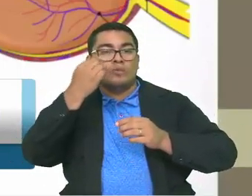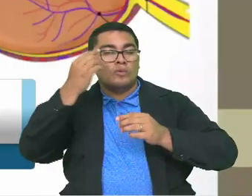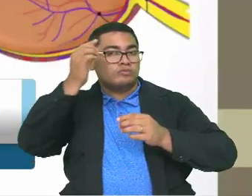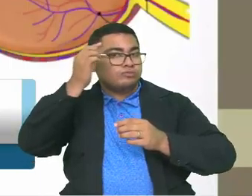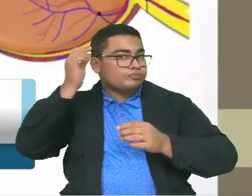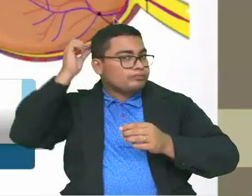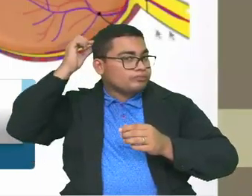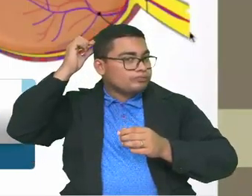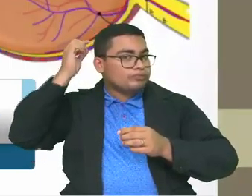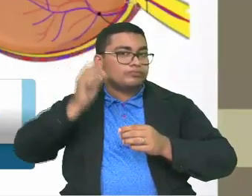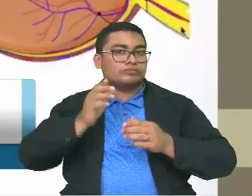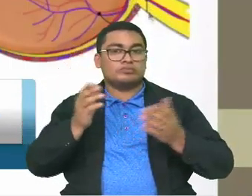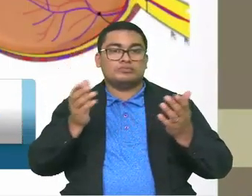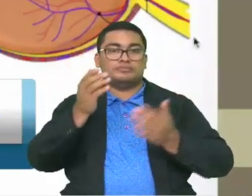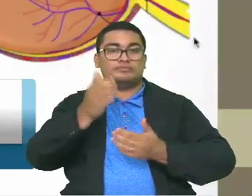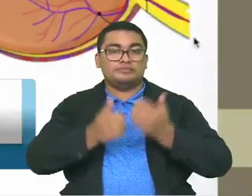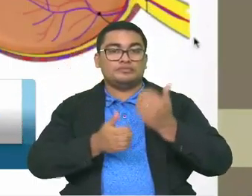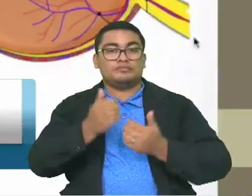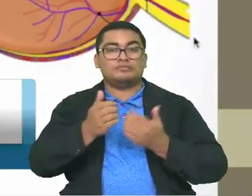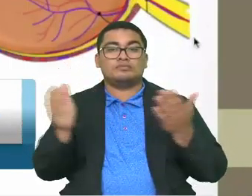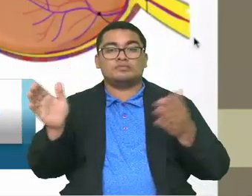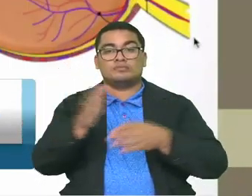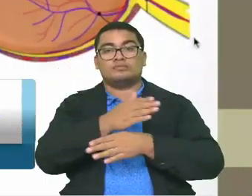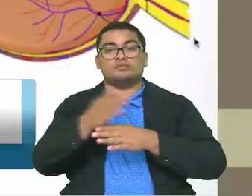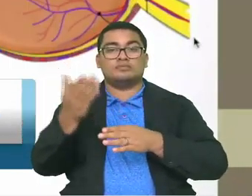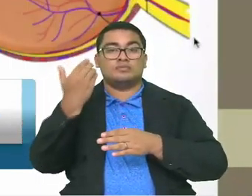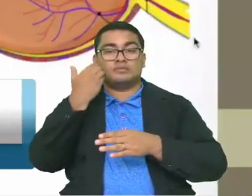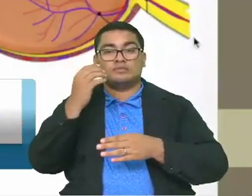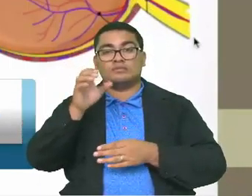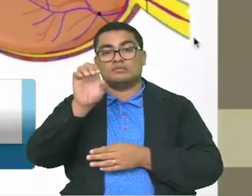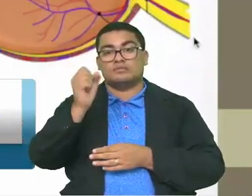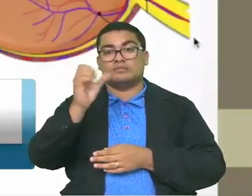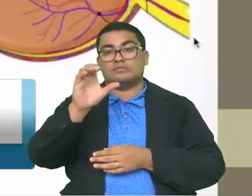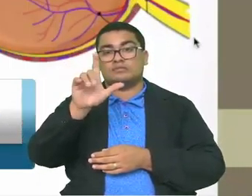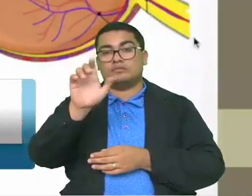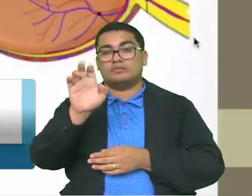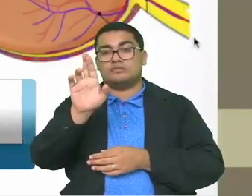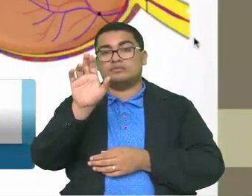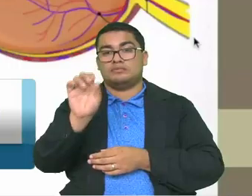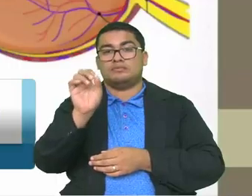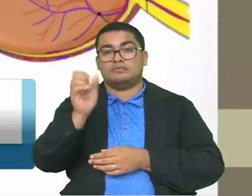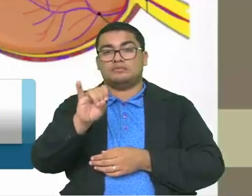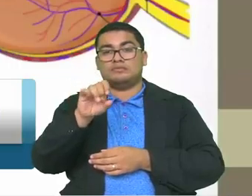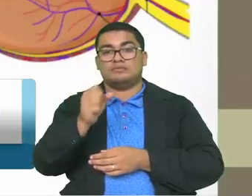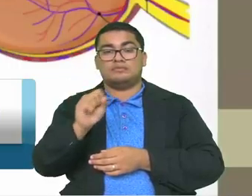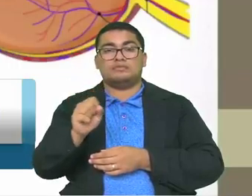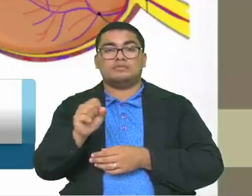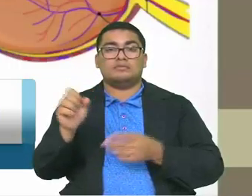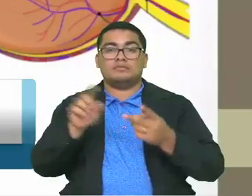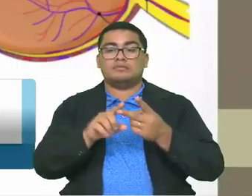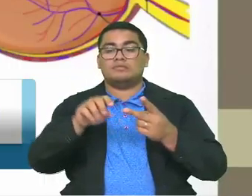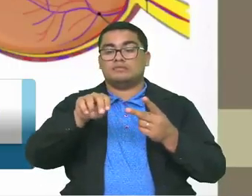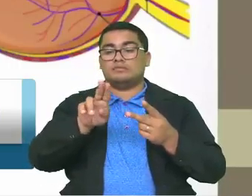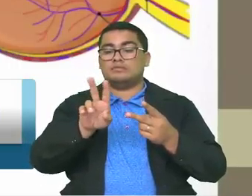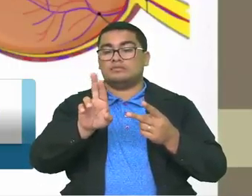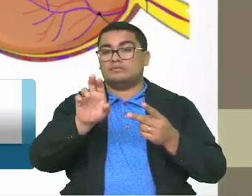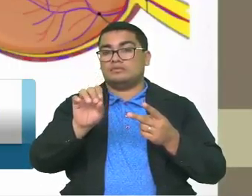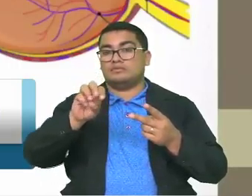que abordar bien el paciente, investigar, y esto relacionarlo muchas veces a problemas inmunológicos o